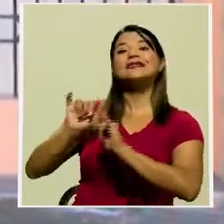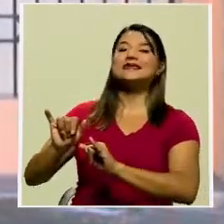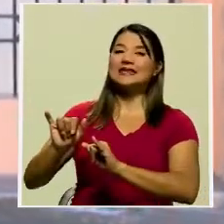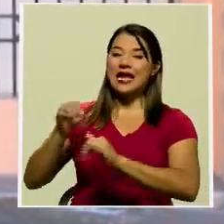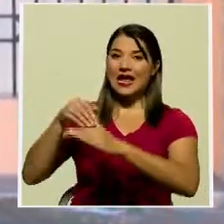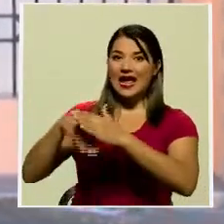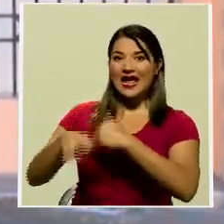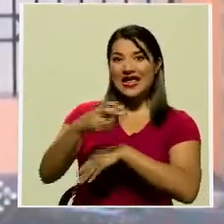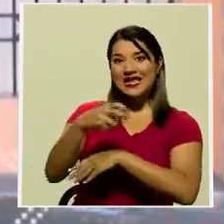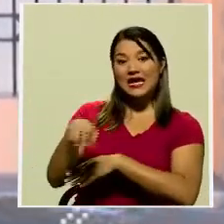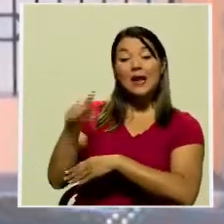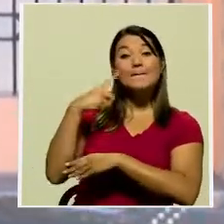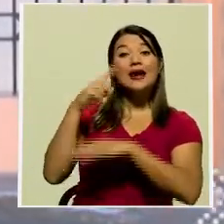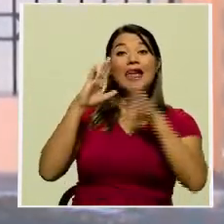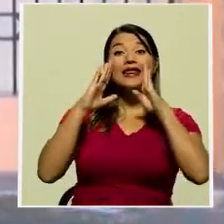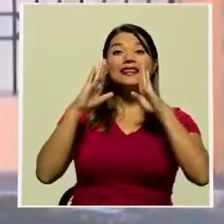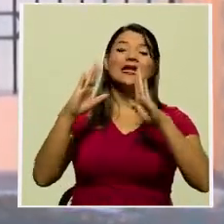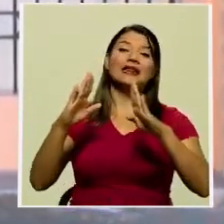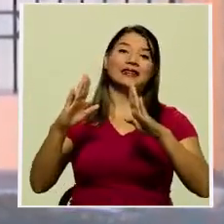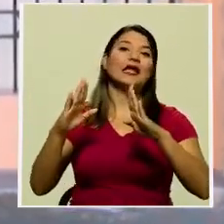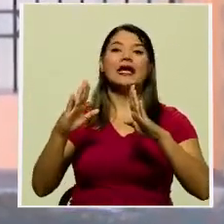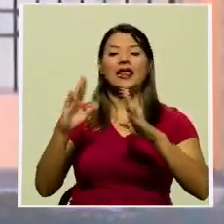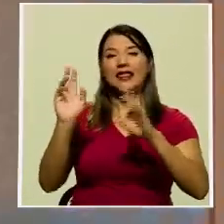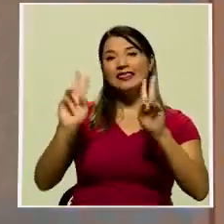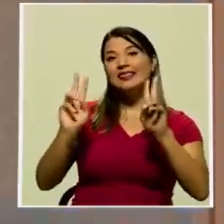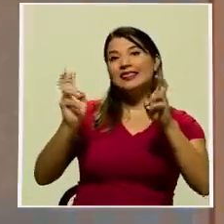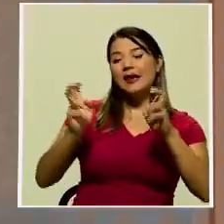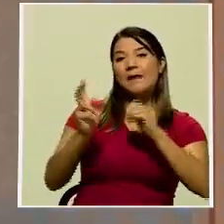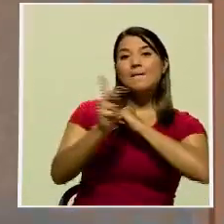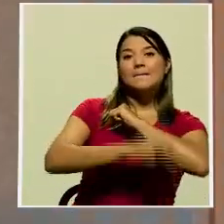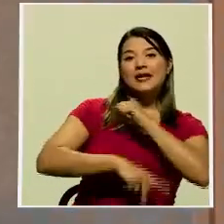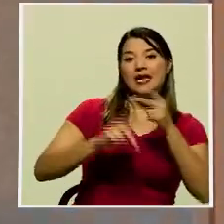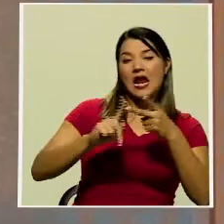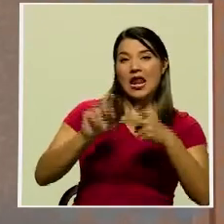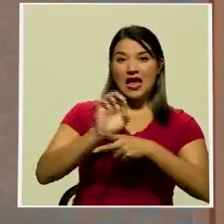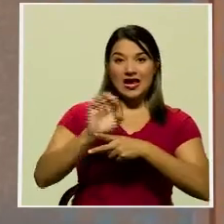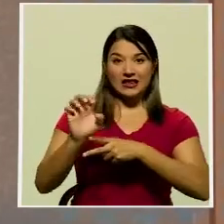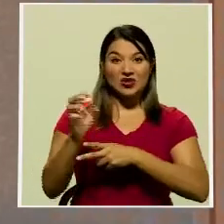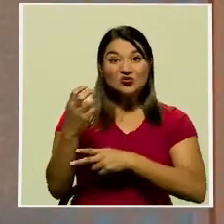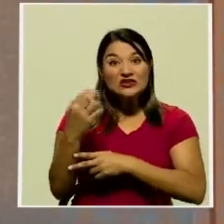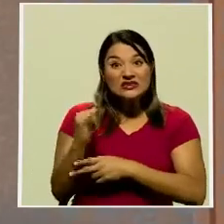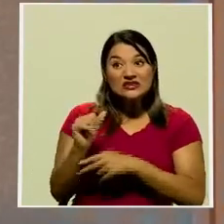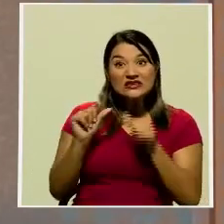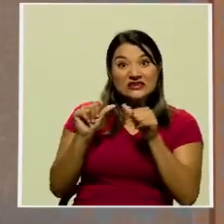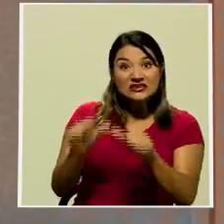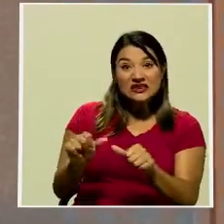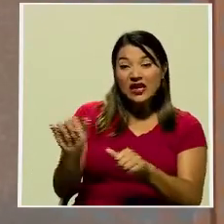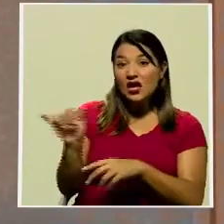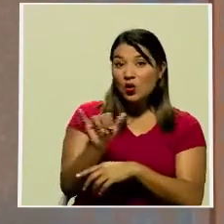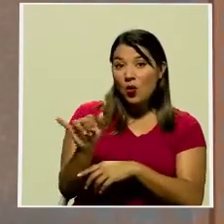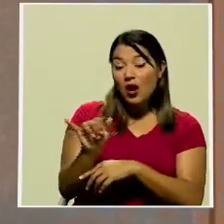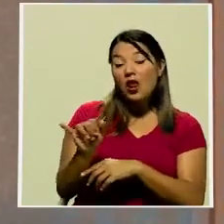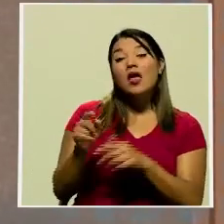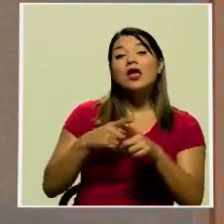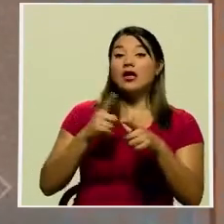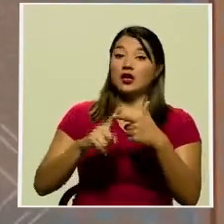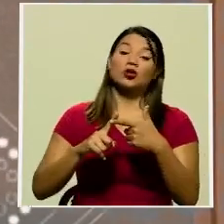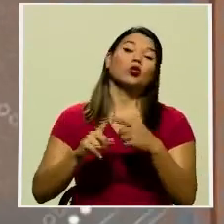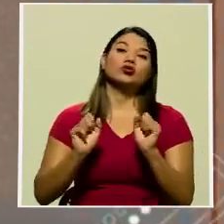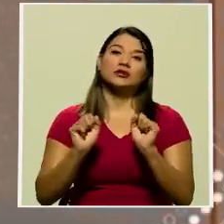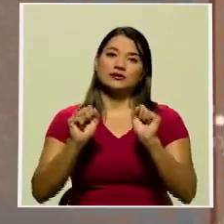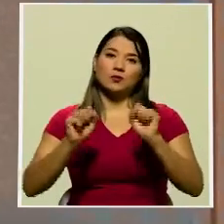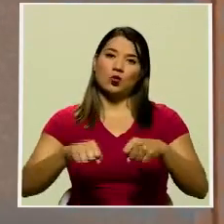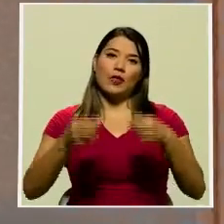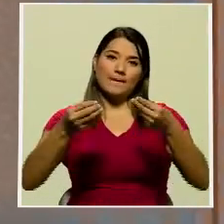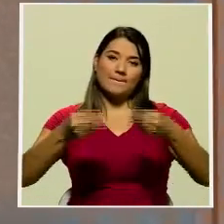casos penales y éticos. Si esta situación continúa, el Estado podría quedarse sin defensores fuera de la gran área metropolitana